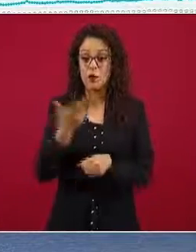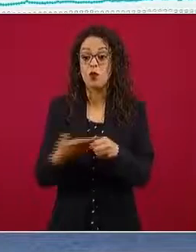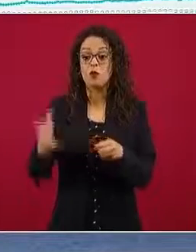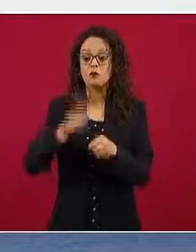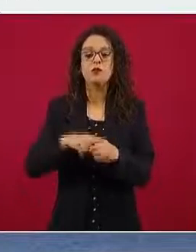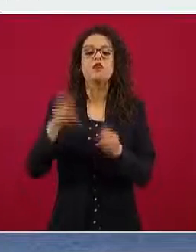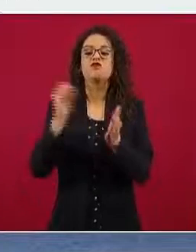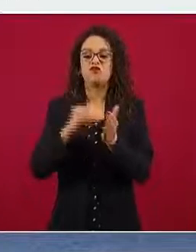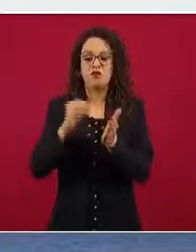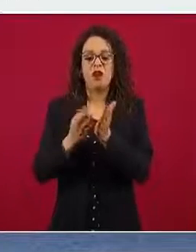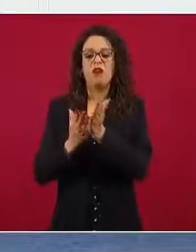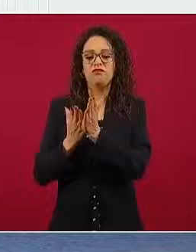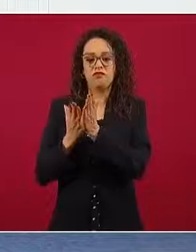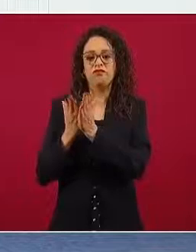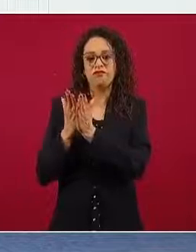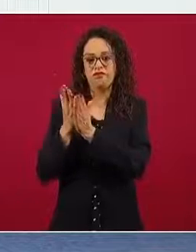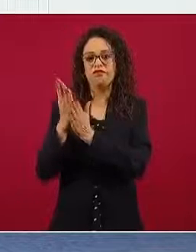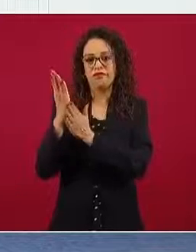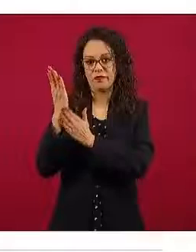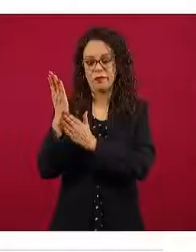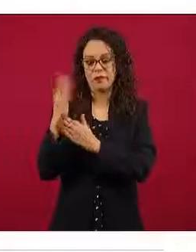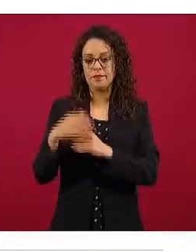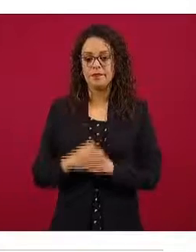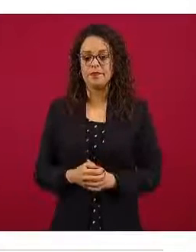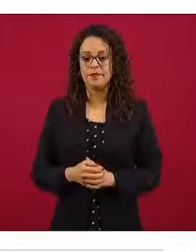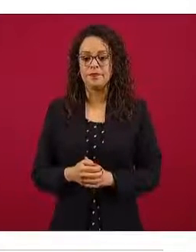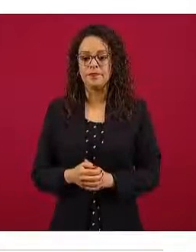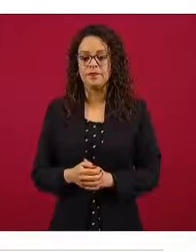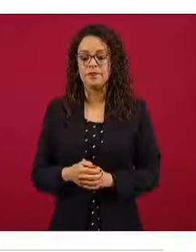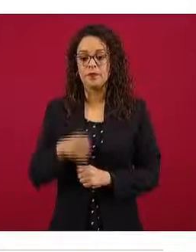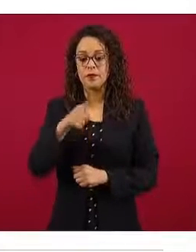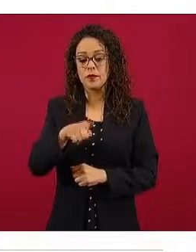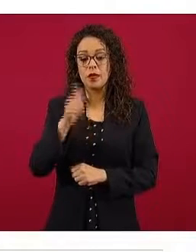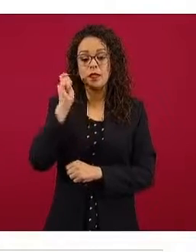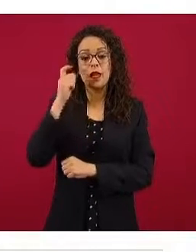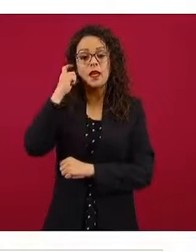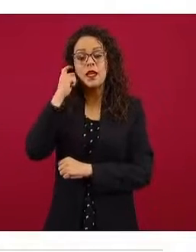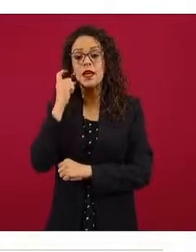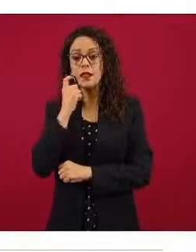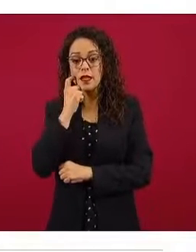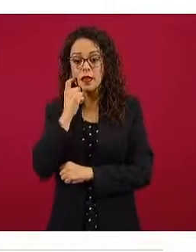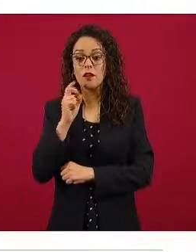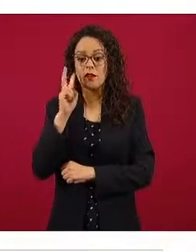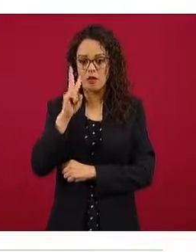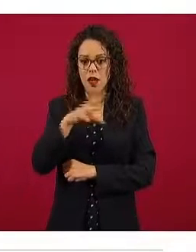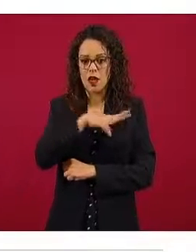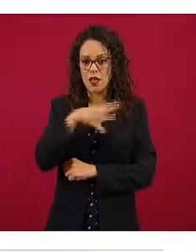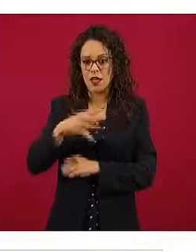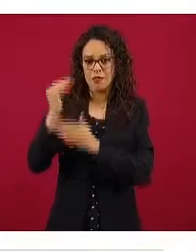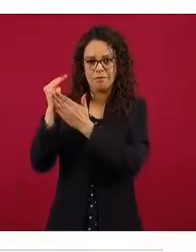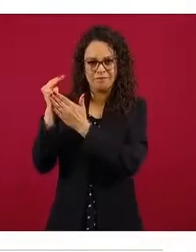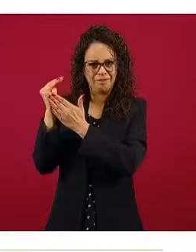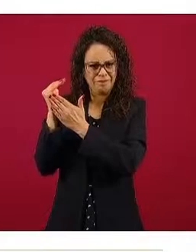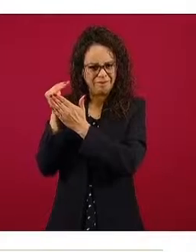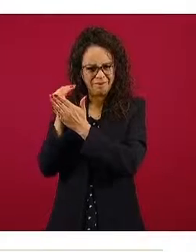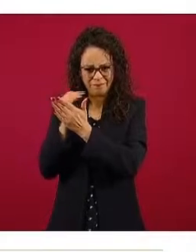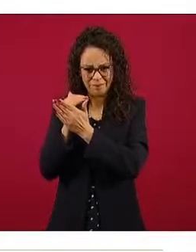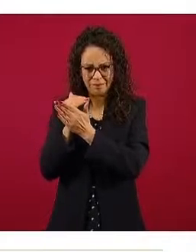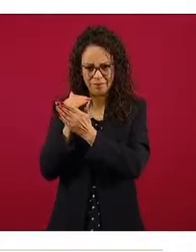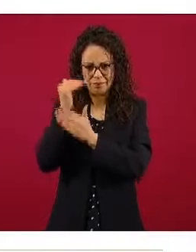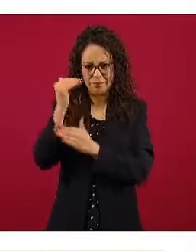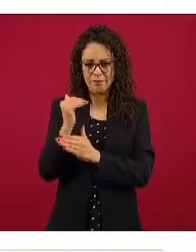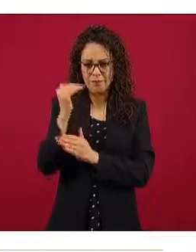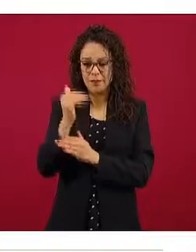La siguiente. El estado de Guerrero, en general, con un patrón de reducción desde la semana 25, con